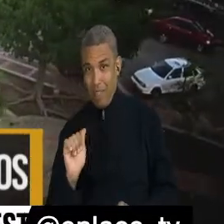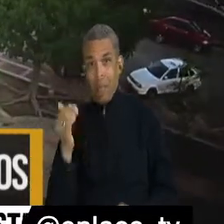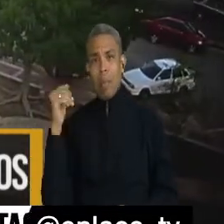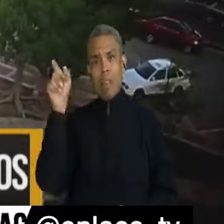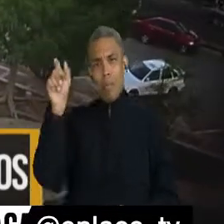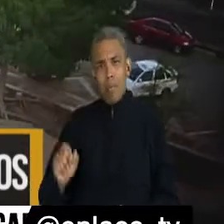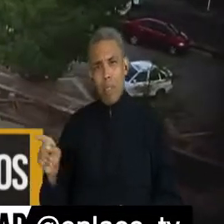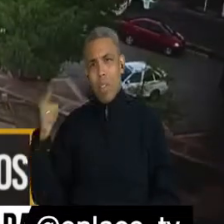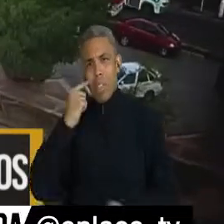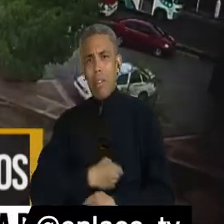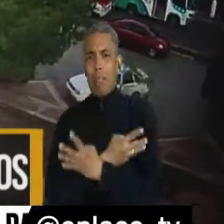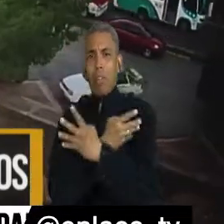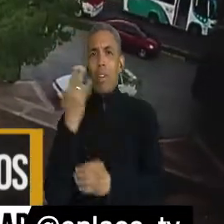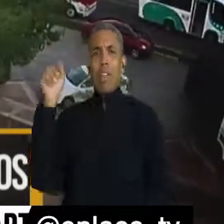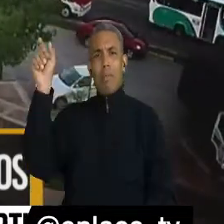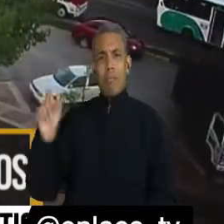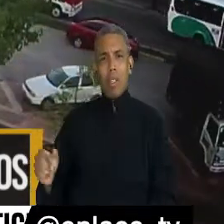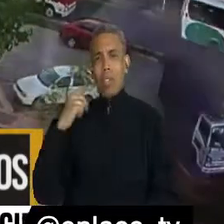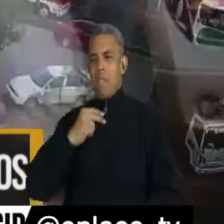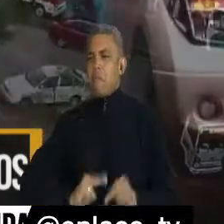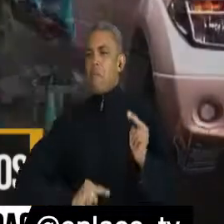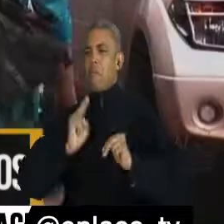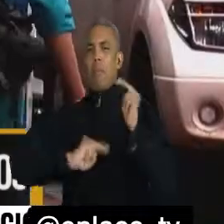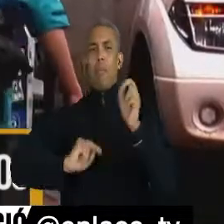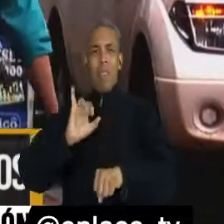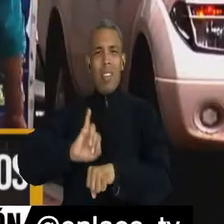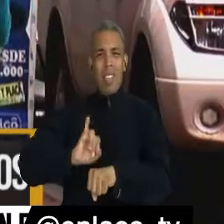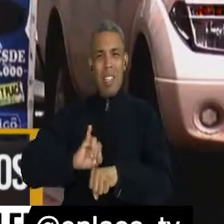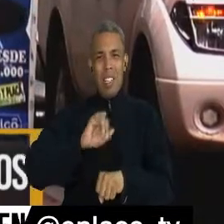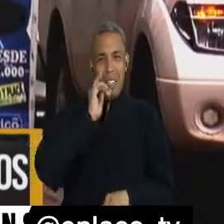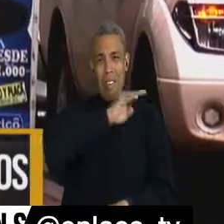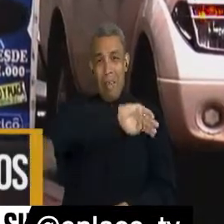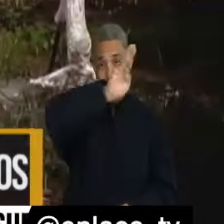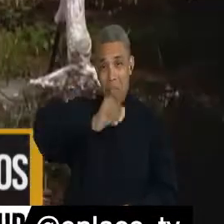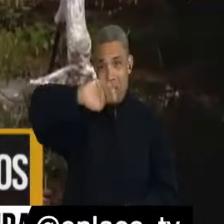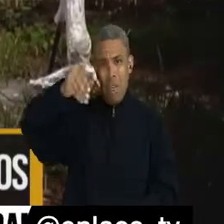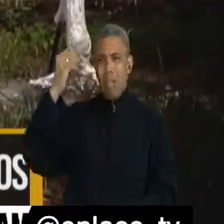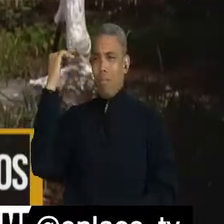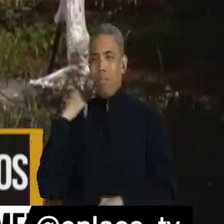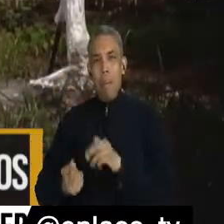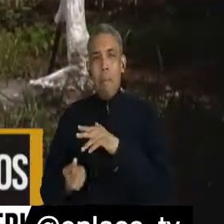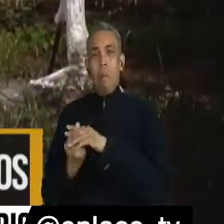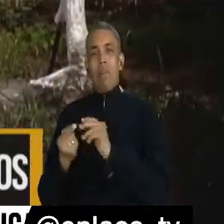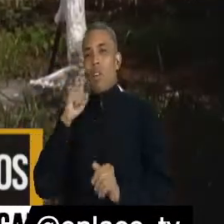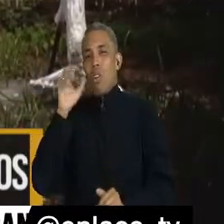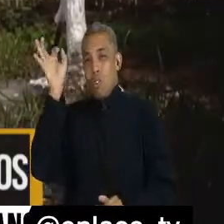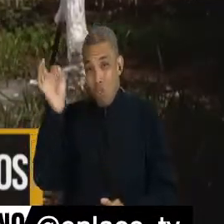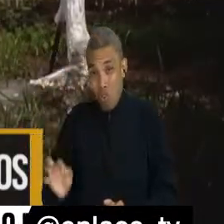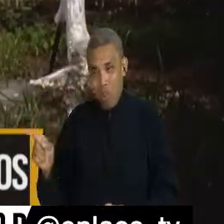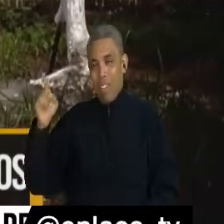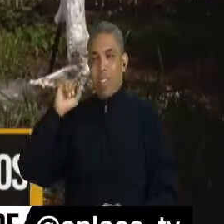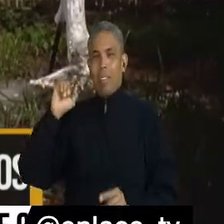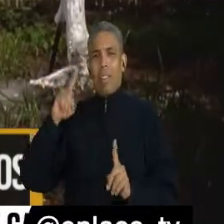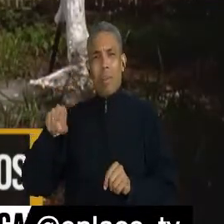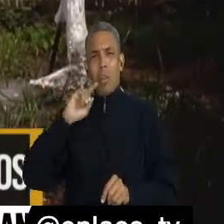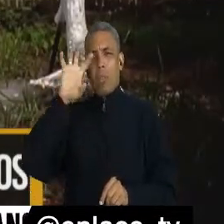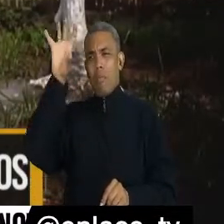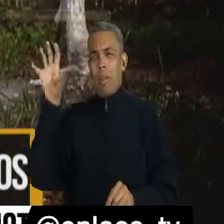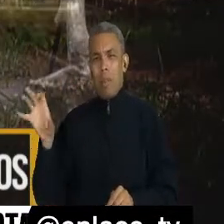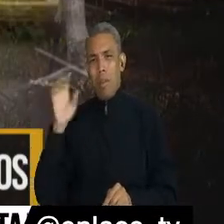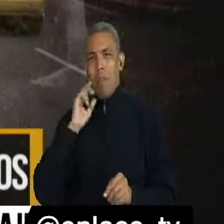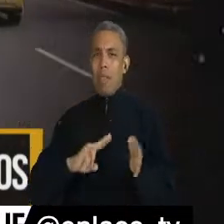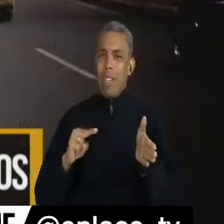la construcción de la Catedral La Inmaculada. Otros extranjeros con fuerte presencia en la Bella Hija del Sol fueron los sirios libaneses, quienes